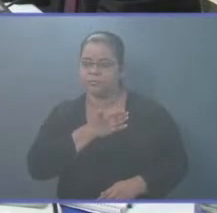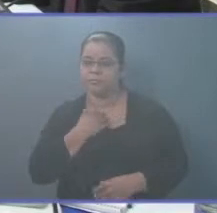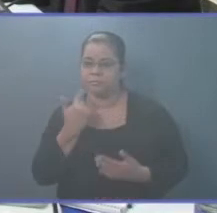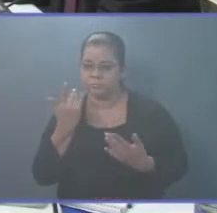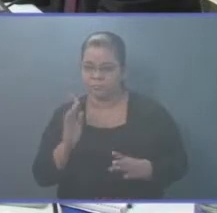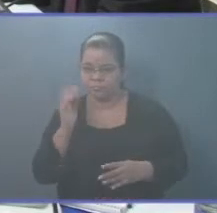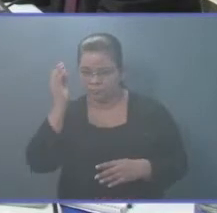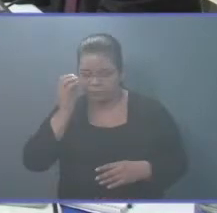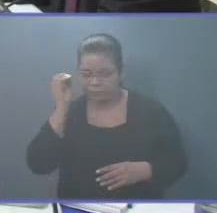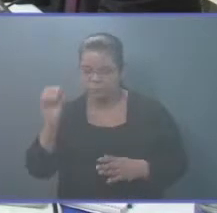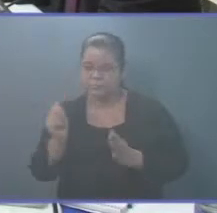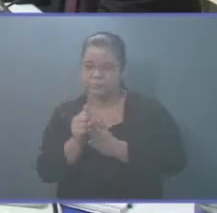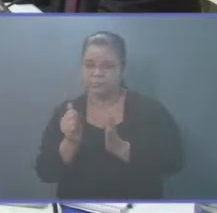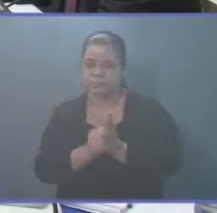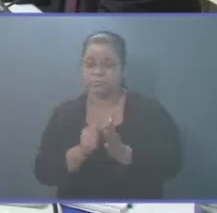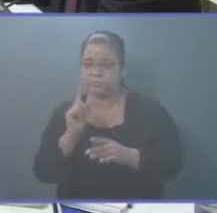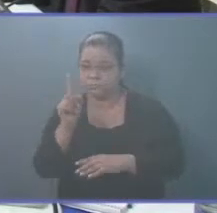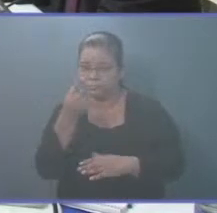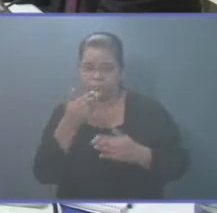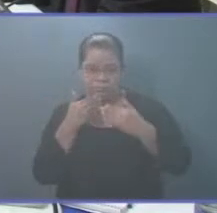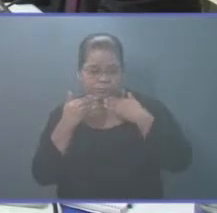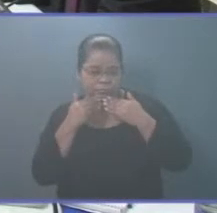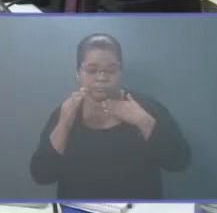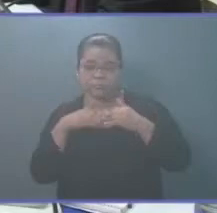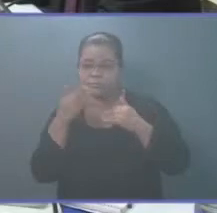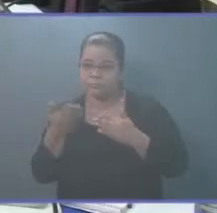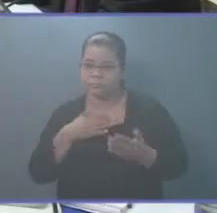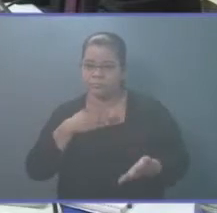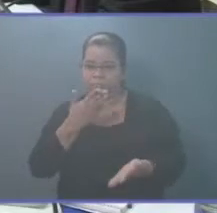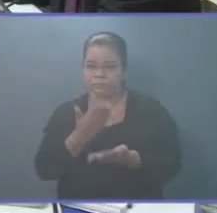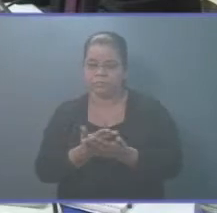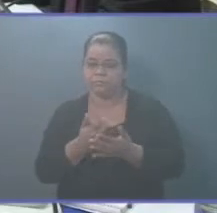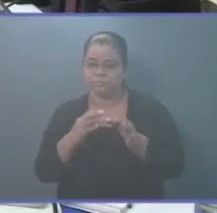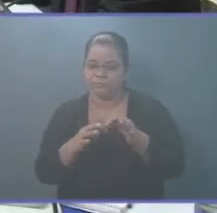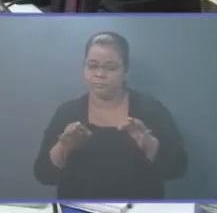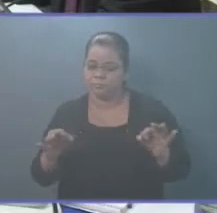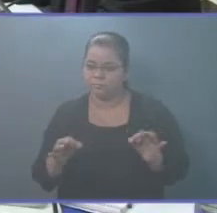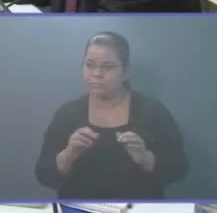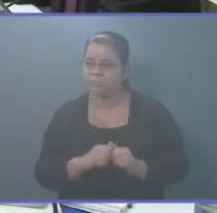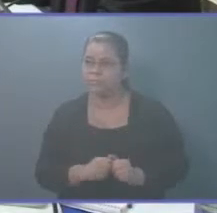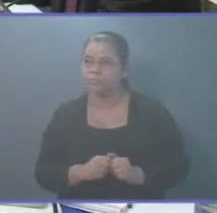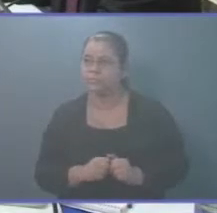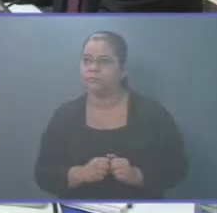observación con este artículo. Primero explico y de ahí mi propuesta de redacción es